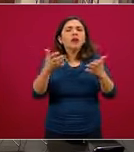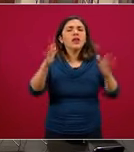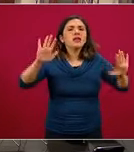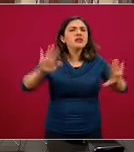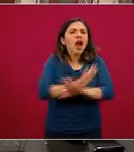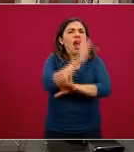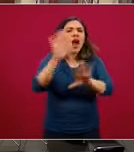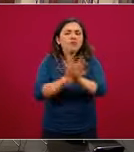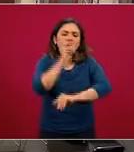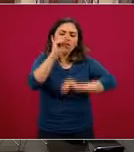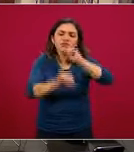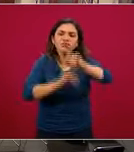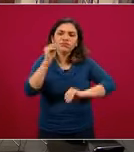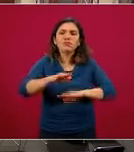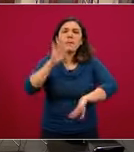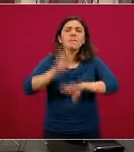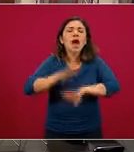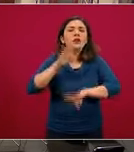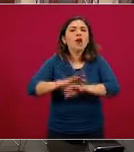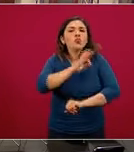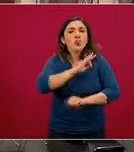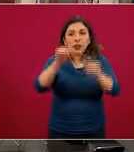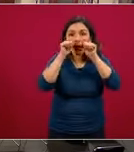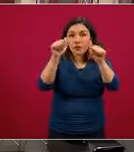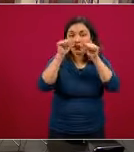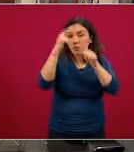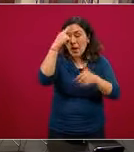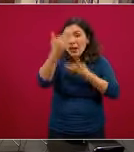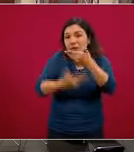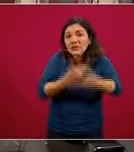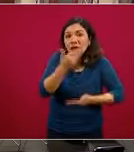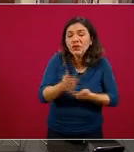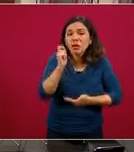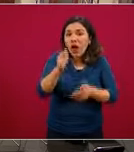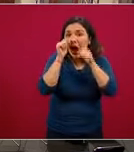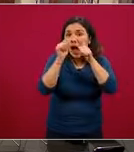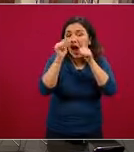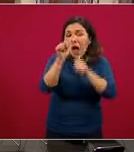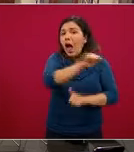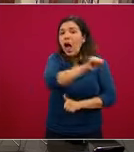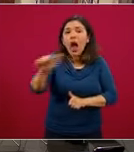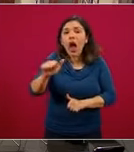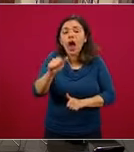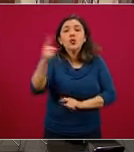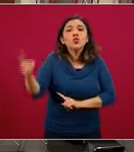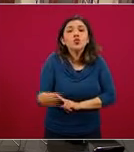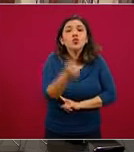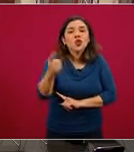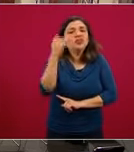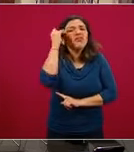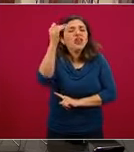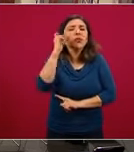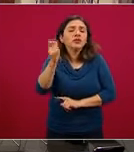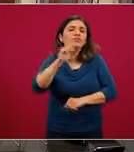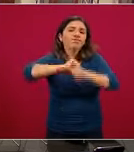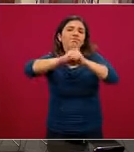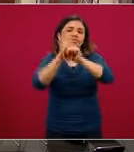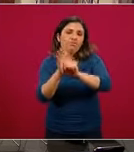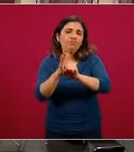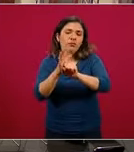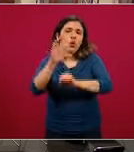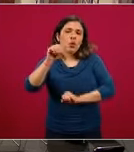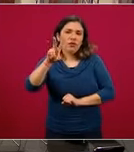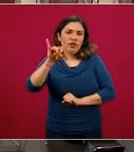reconversión y expansión de las capacidades de los servicios de atención durante la pandemia